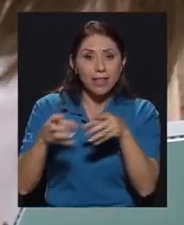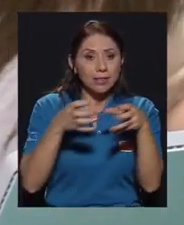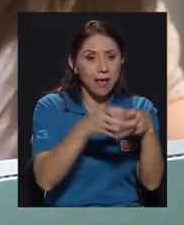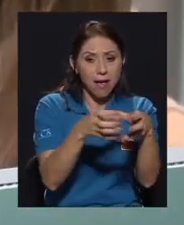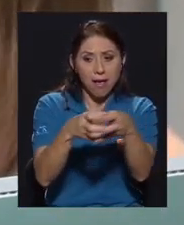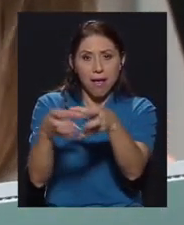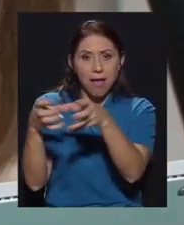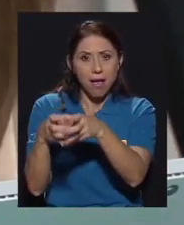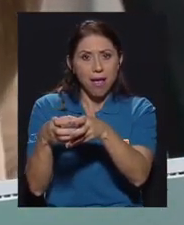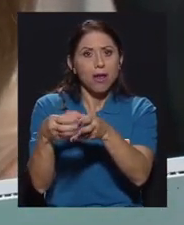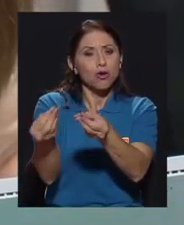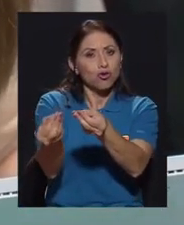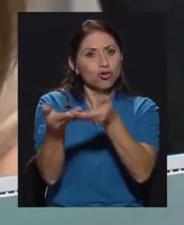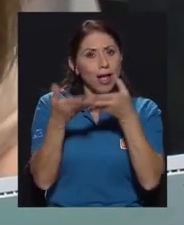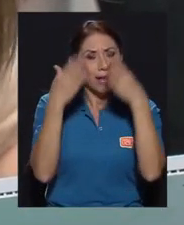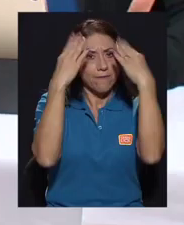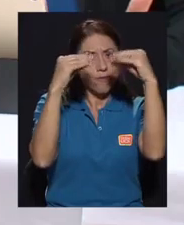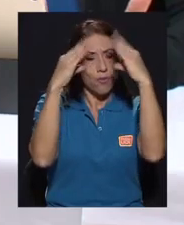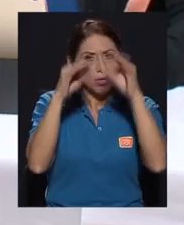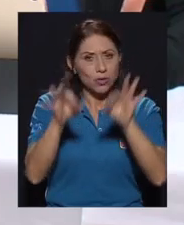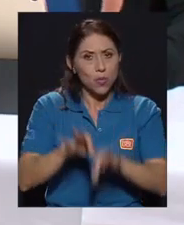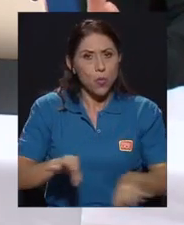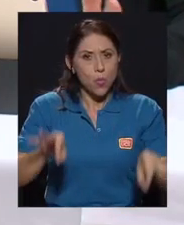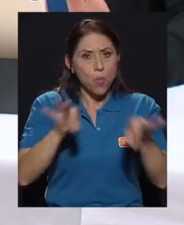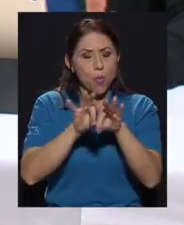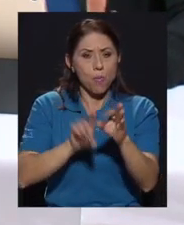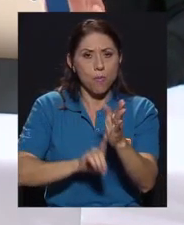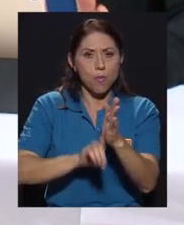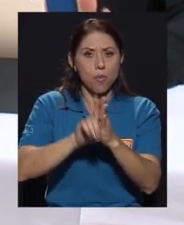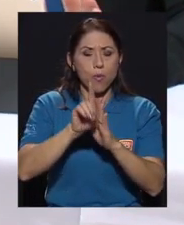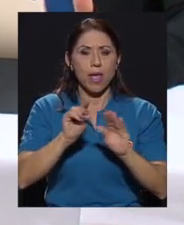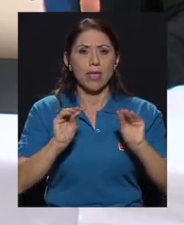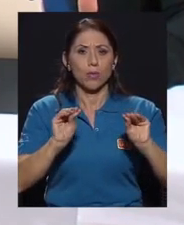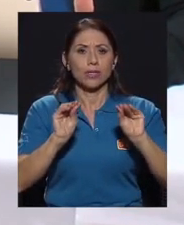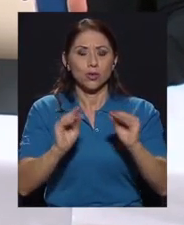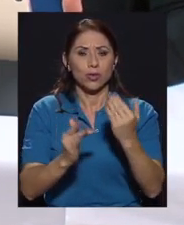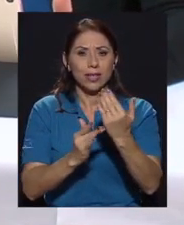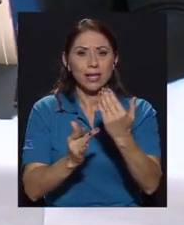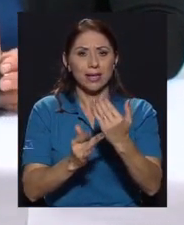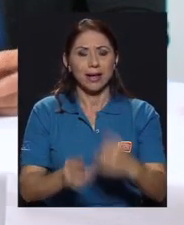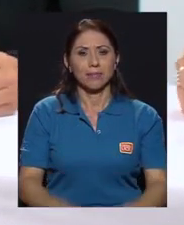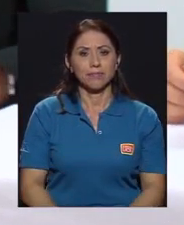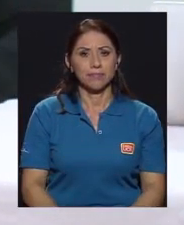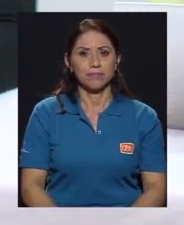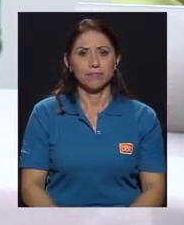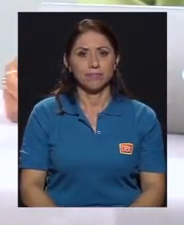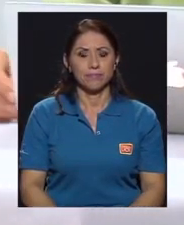que nos dan información importante para el desarrollo de la educación técnica.